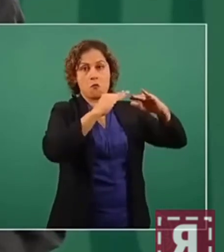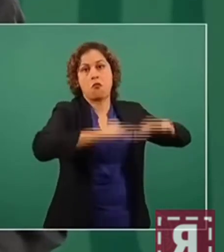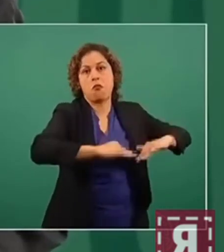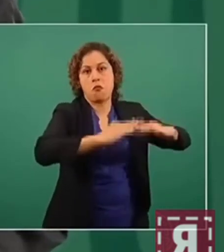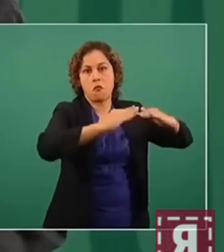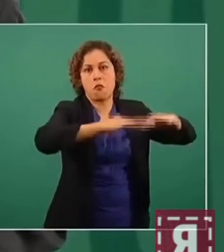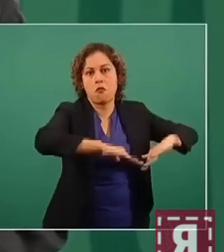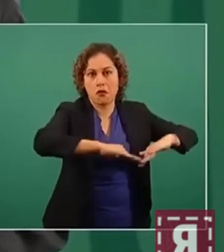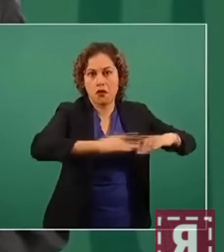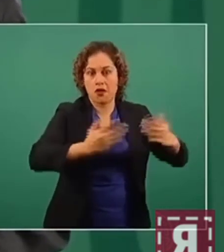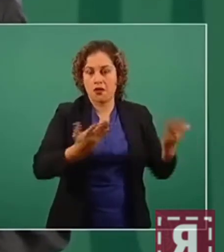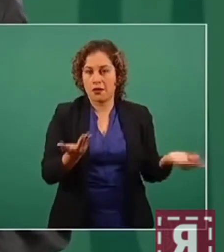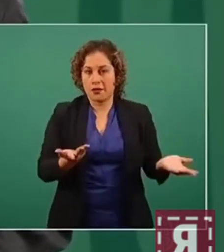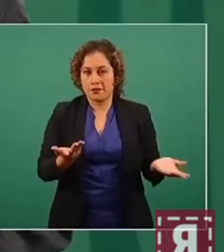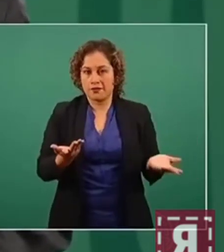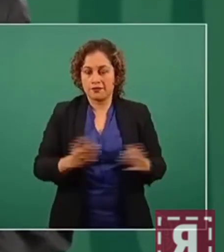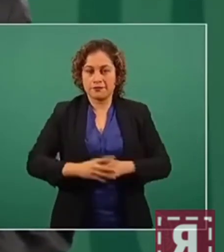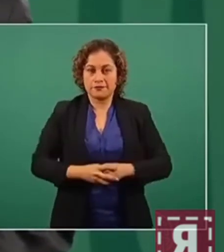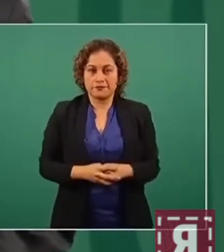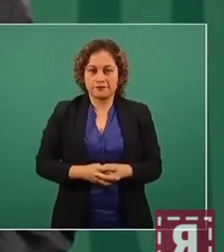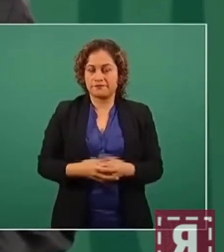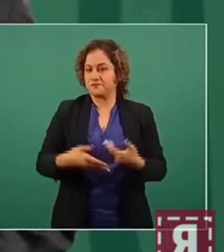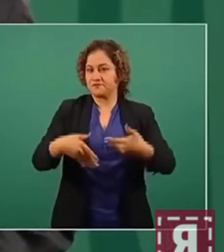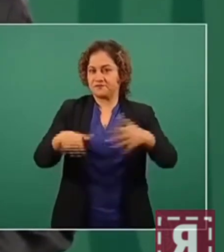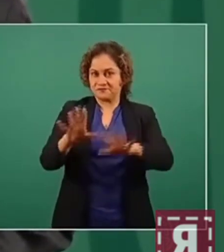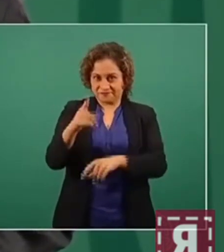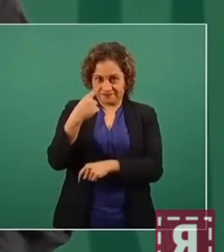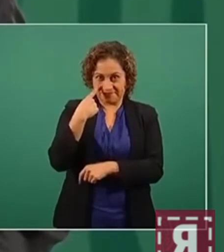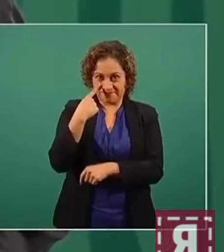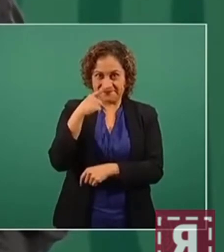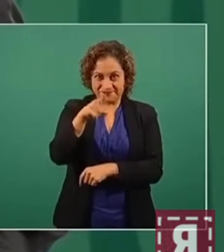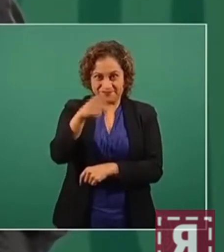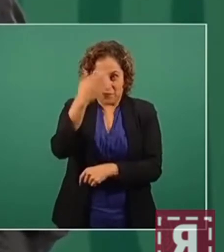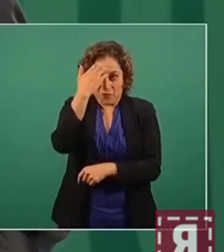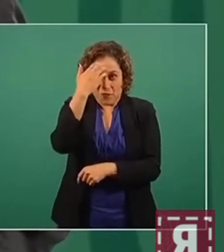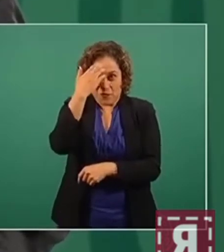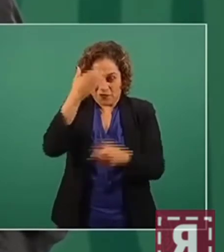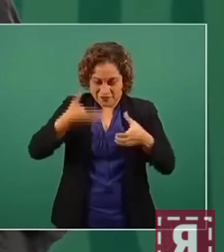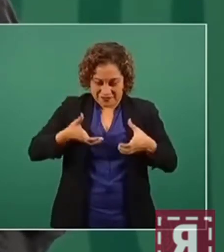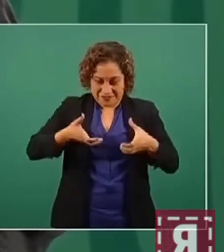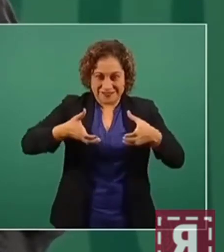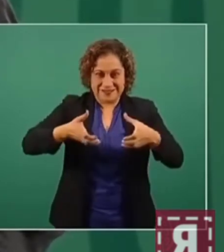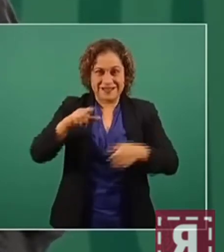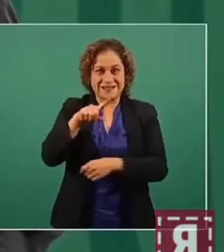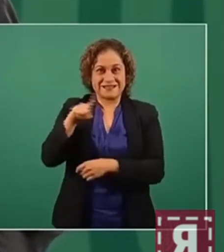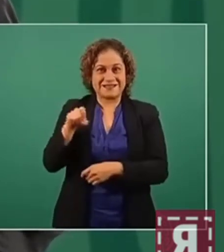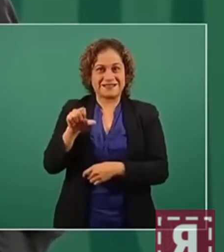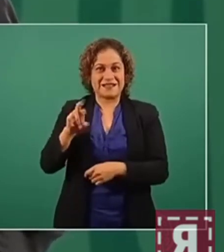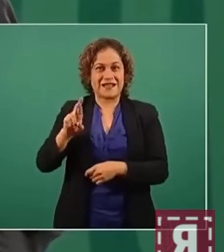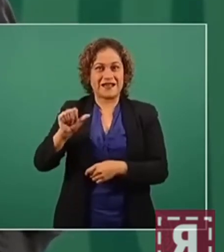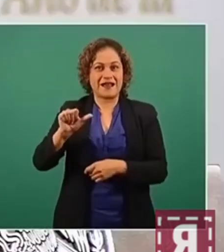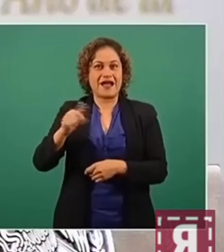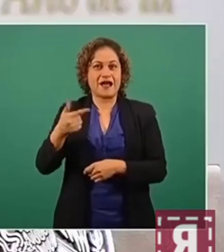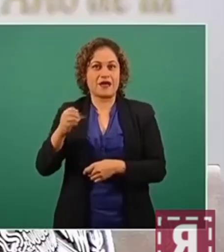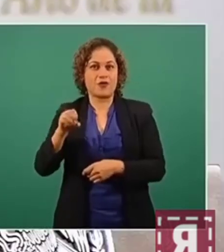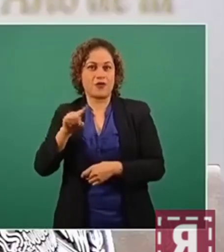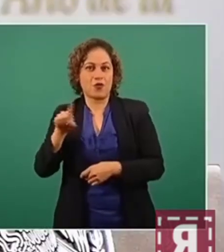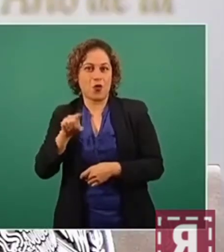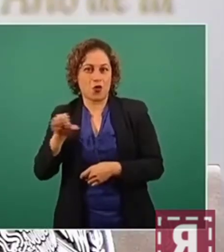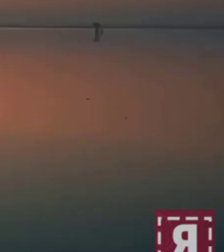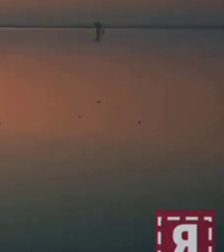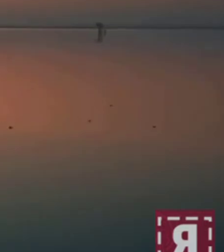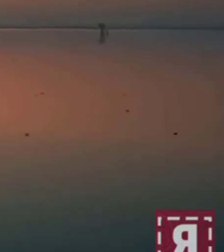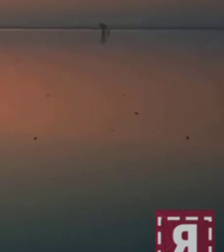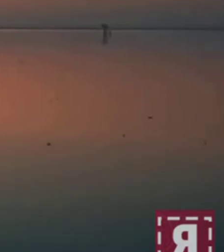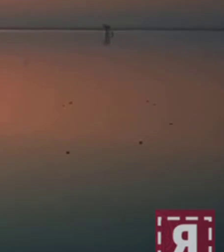los hundimientos de la calzada Zaragoza, tienen que ver con eso.